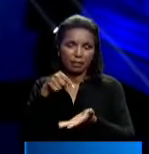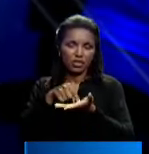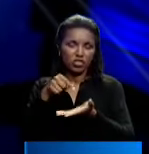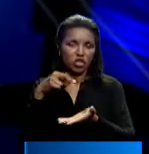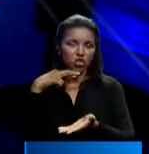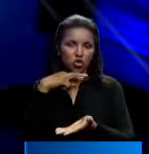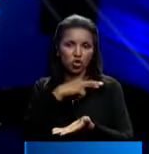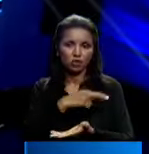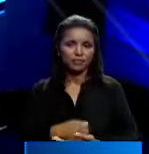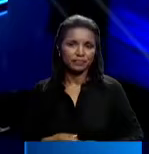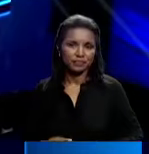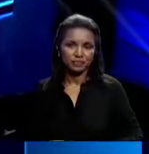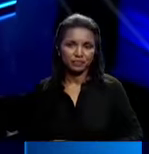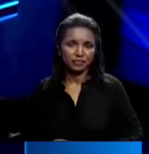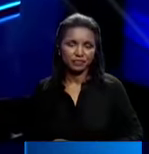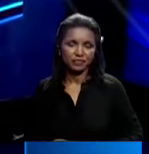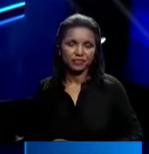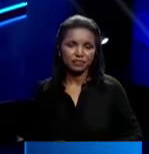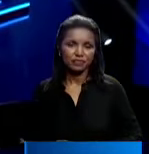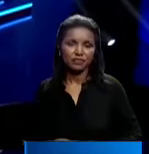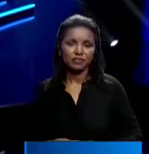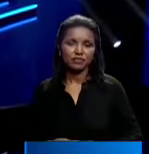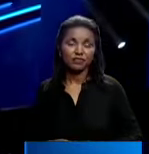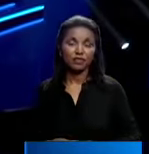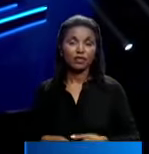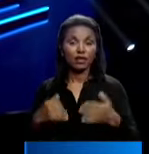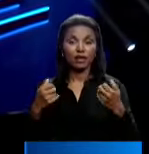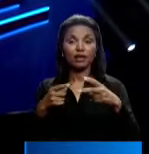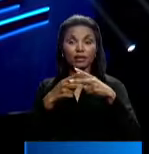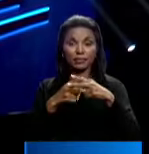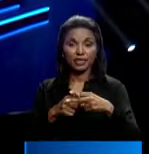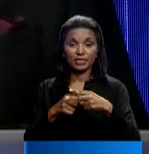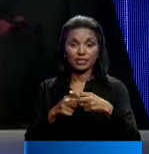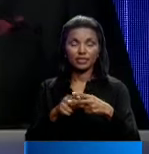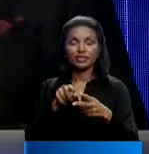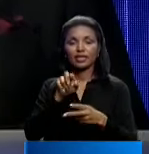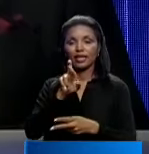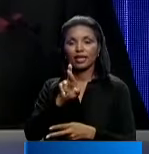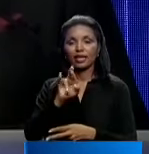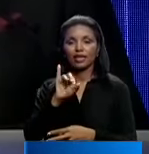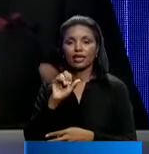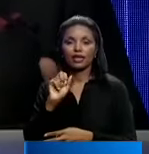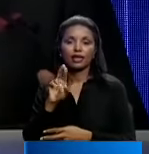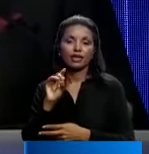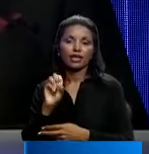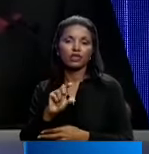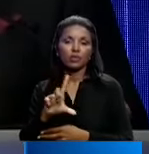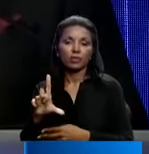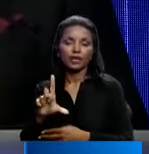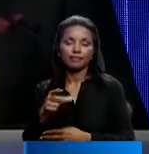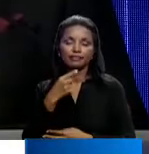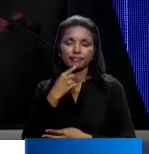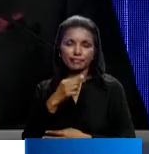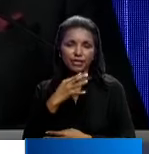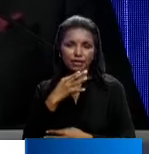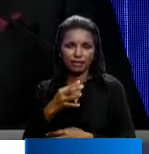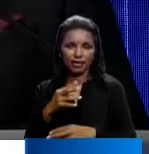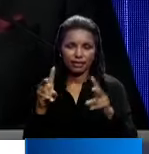el botón que tienen en sus podios. Este eje temático lo comienza el candidato Ricardo Lombana. 1:30 para hablar